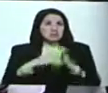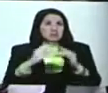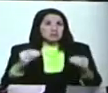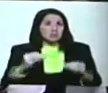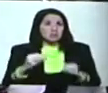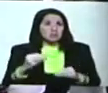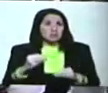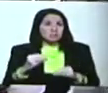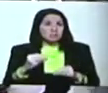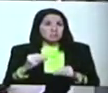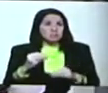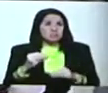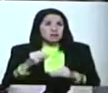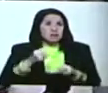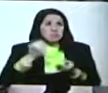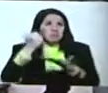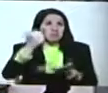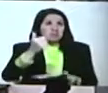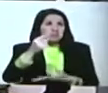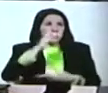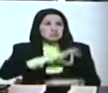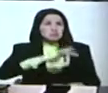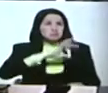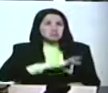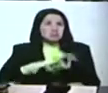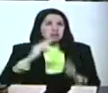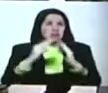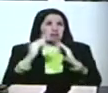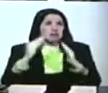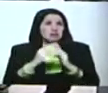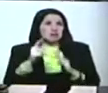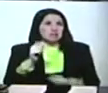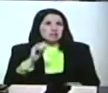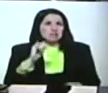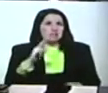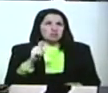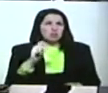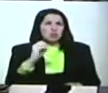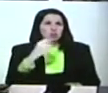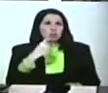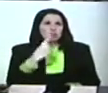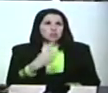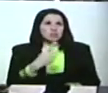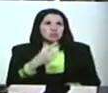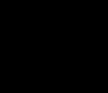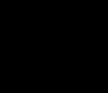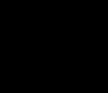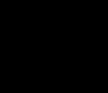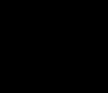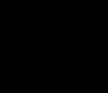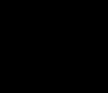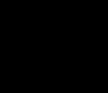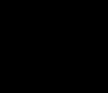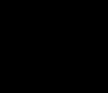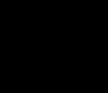de beneficio social. Desde la casa Tito Salas, ubicada en Petare, Graya Casella, La Noticia.